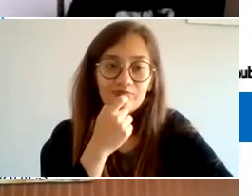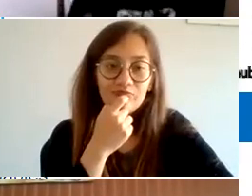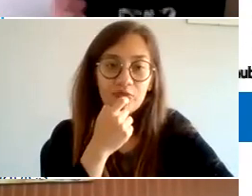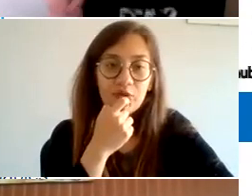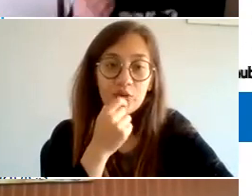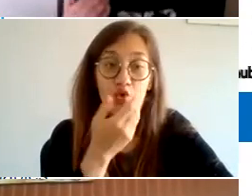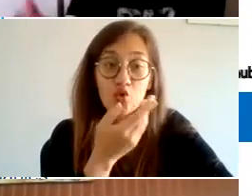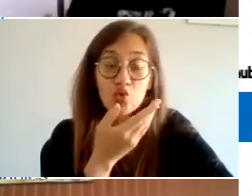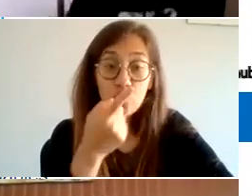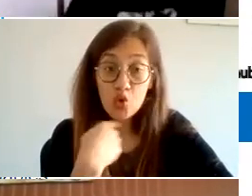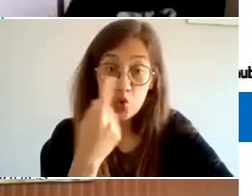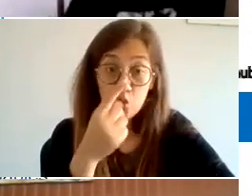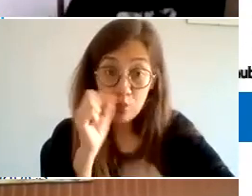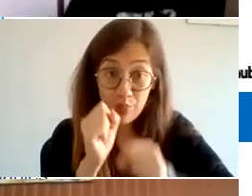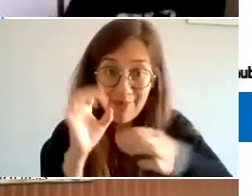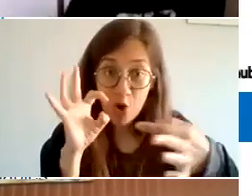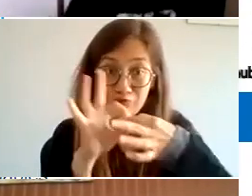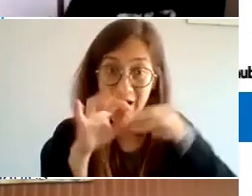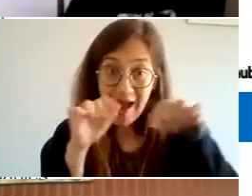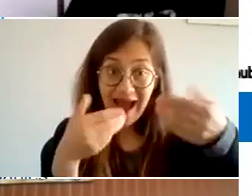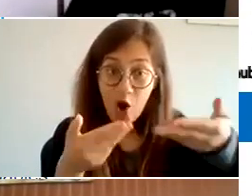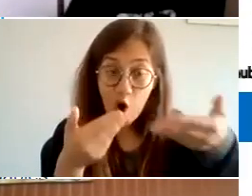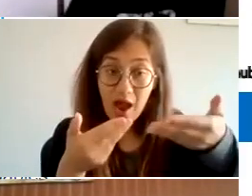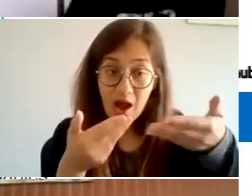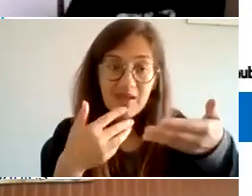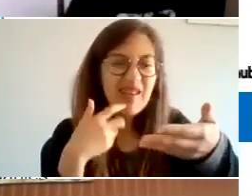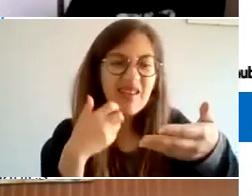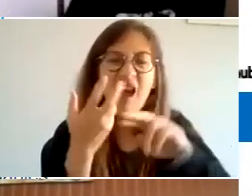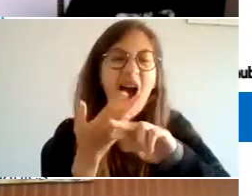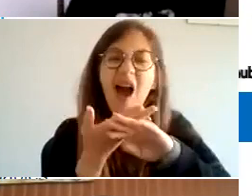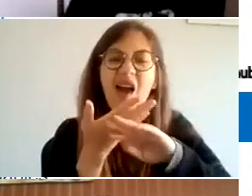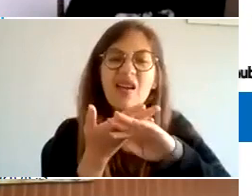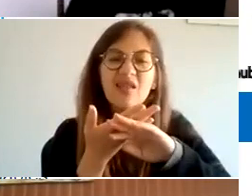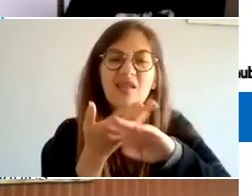nosotros pudiésemos estar conectados ahora, existen estas conexiones. Estos